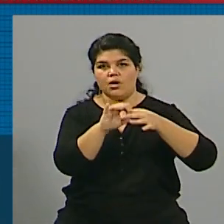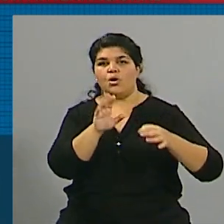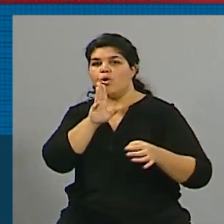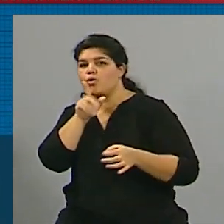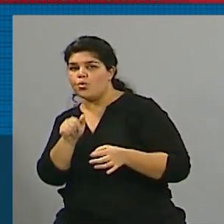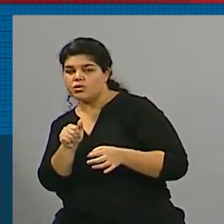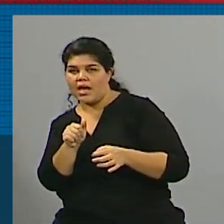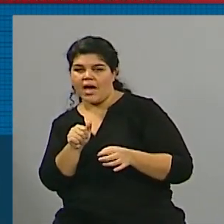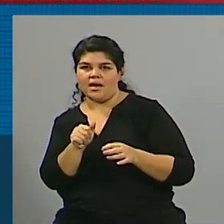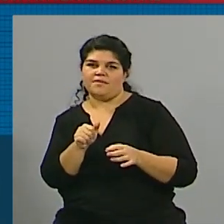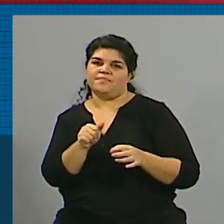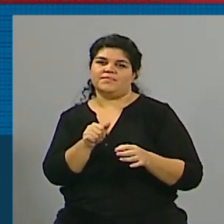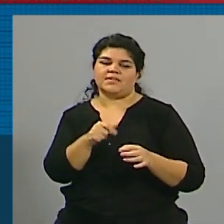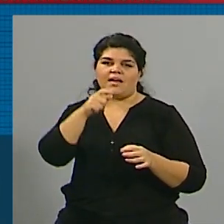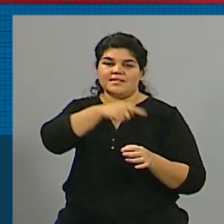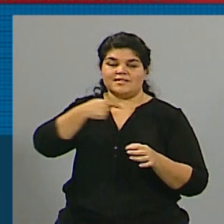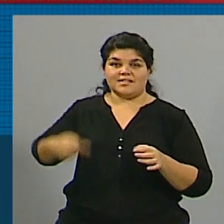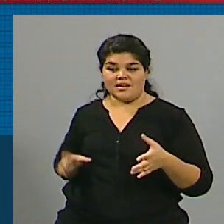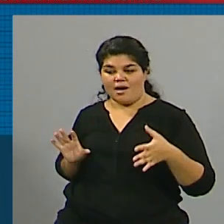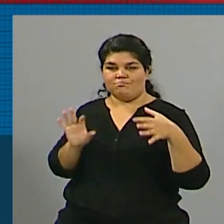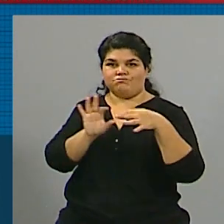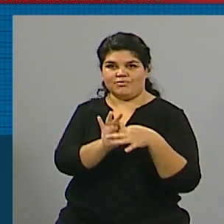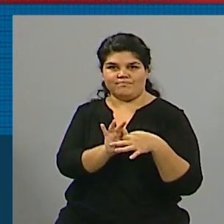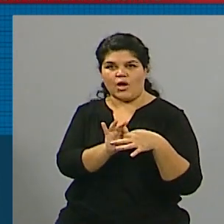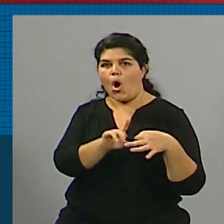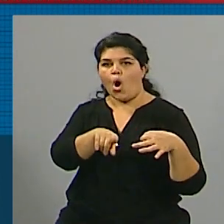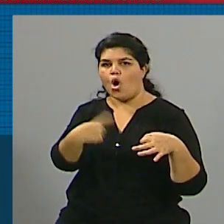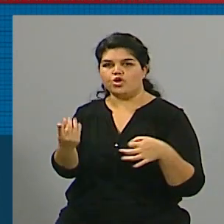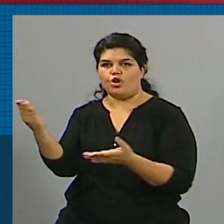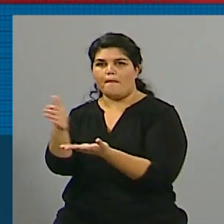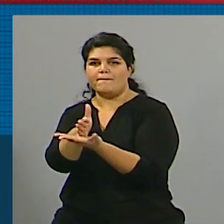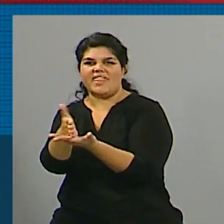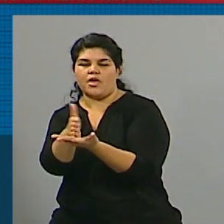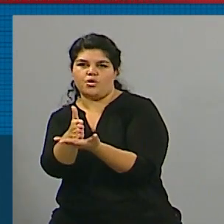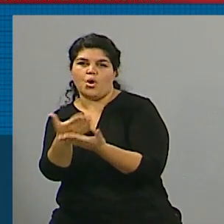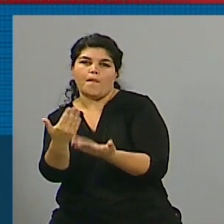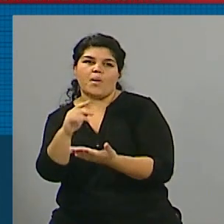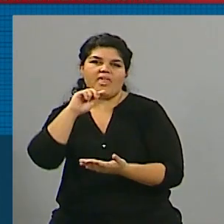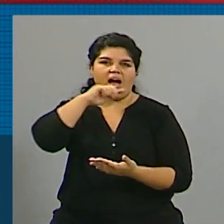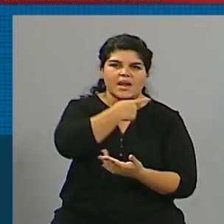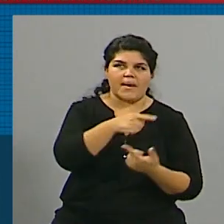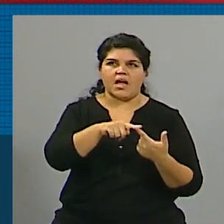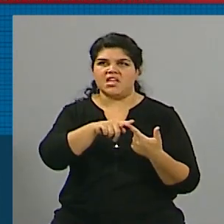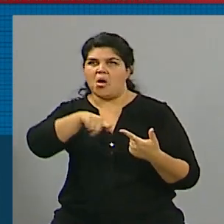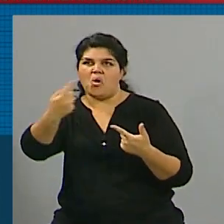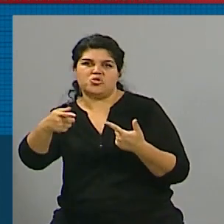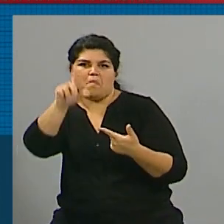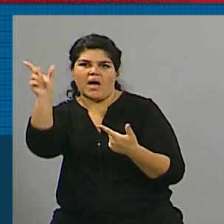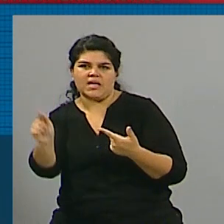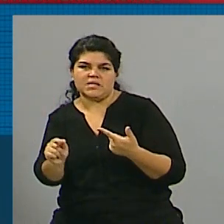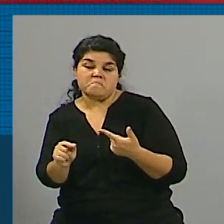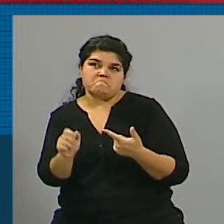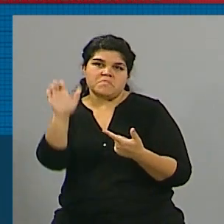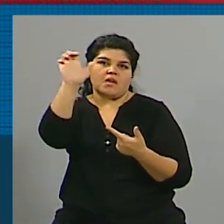mediante actores de tanto de Francia como de Alemania, o alguna sorpresa que nos brinde Europa en relación a